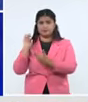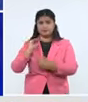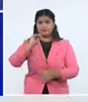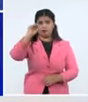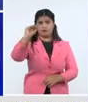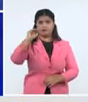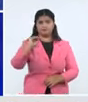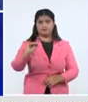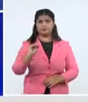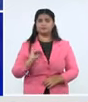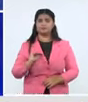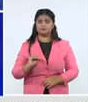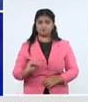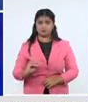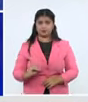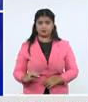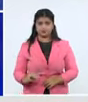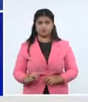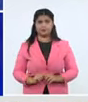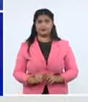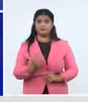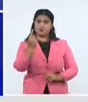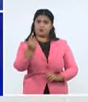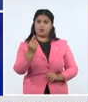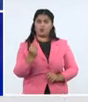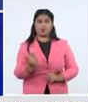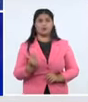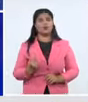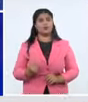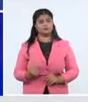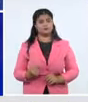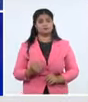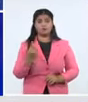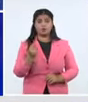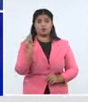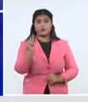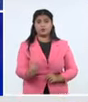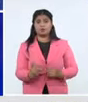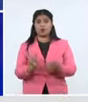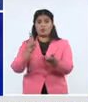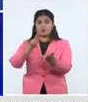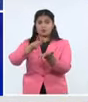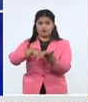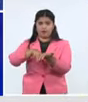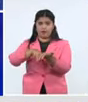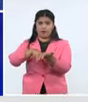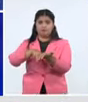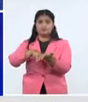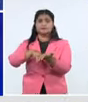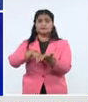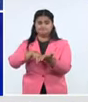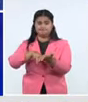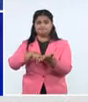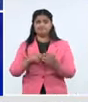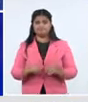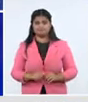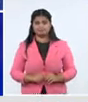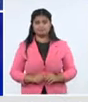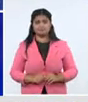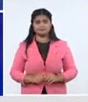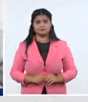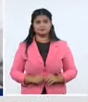con cada una de estas enfermedades. Una persona se encontraba postrada por el estado de salud que